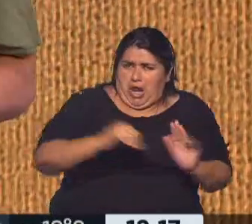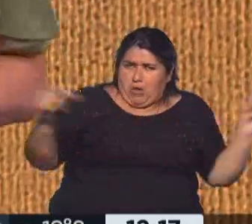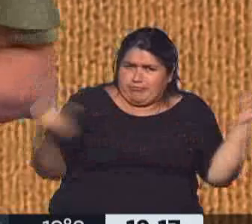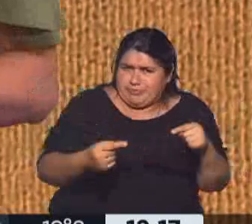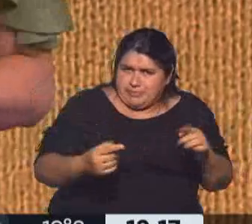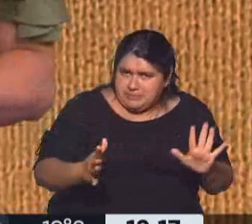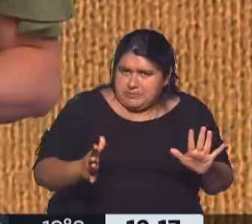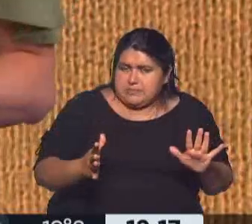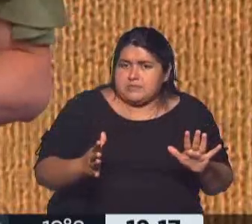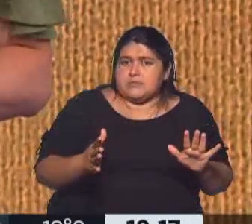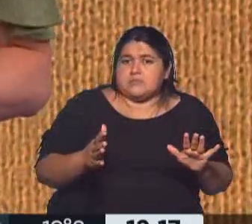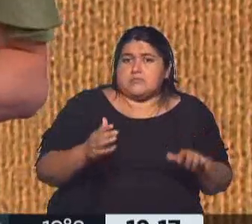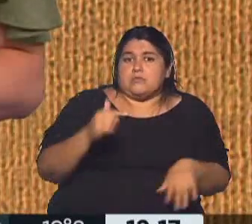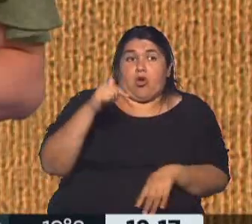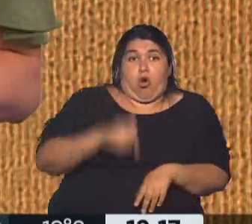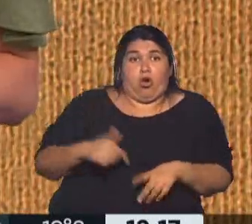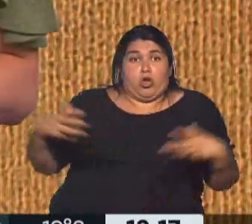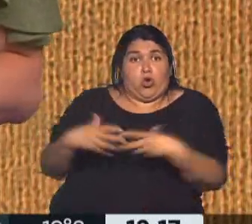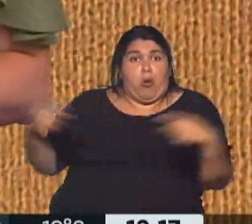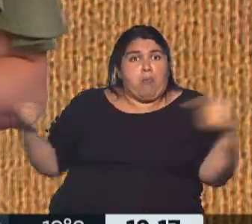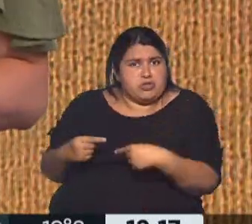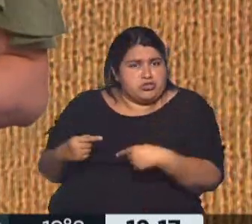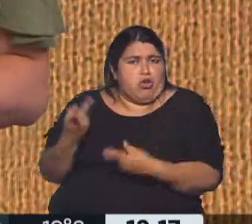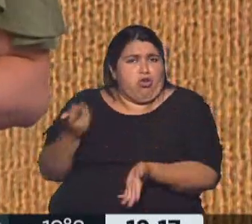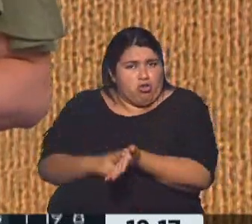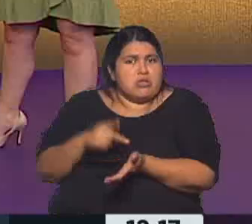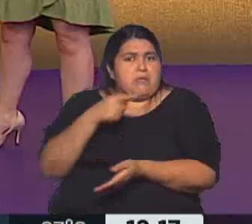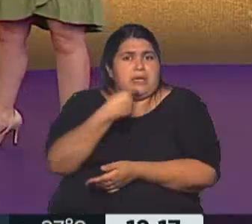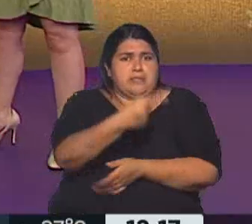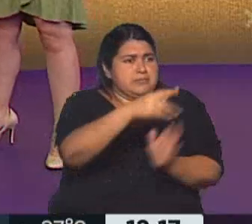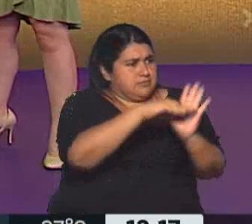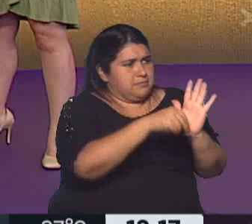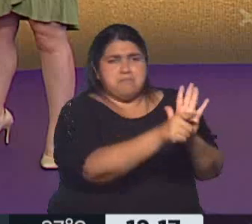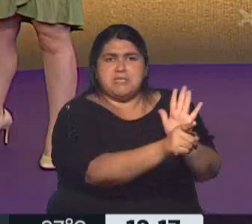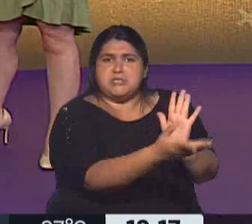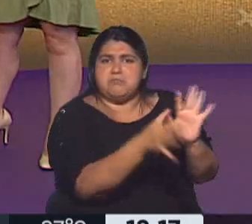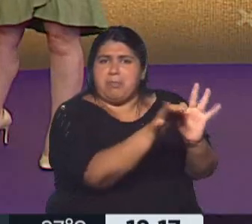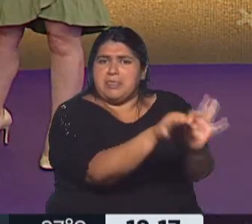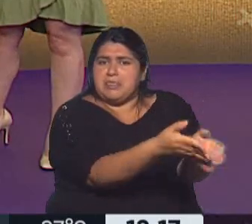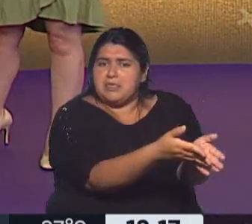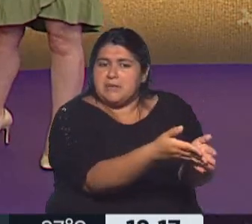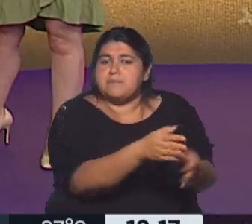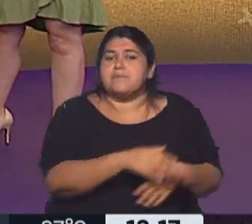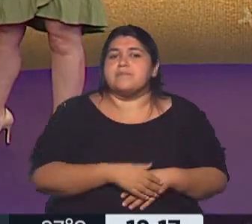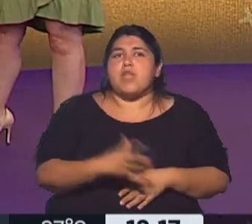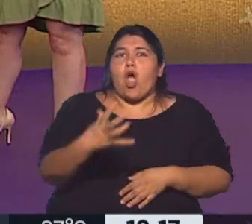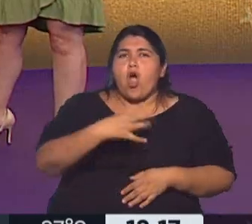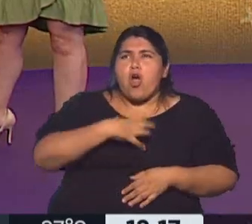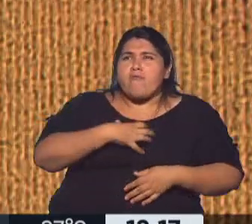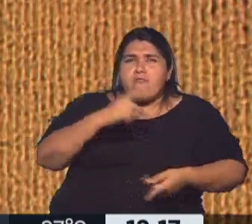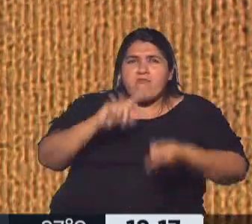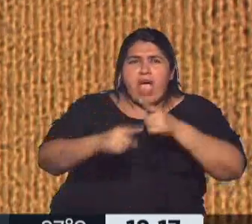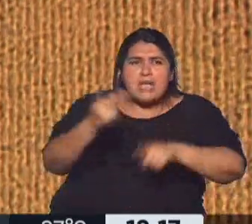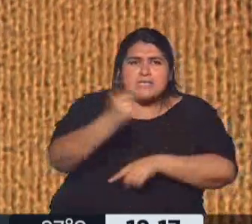hacer en Argentina y que hoy la oposición a este gobierno sigue insistiendo con este tipo de medidas. No recompuso la confianza. Esto también